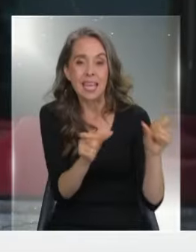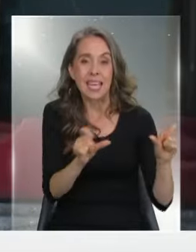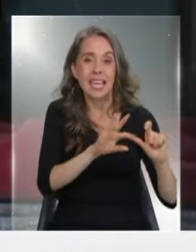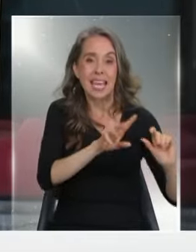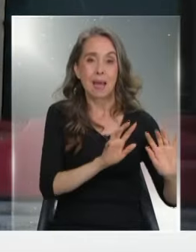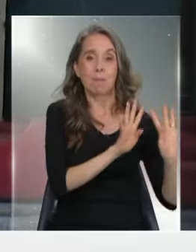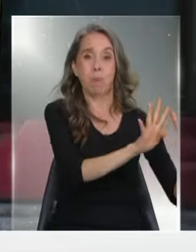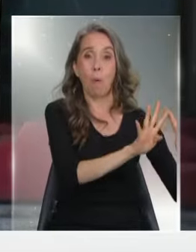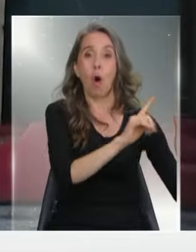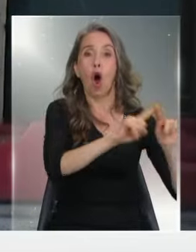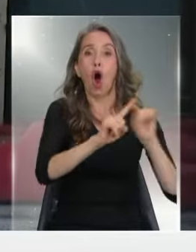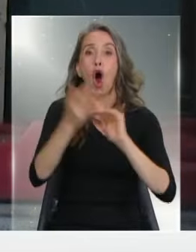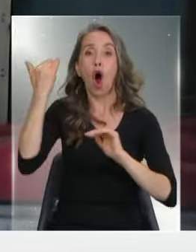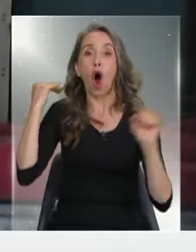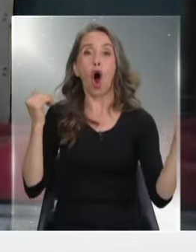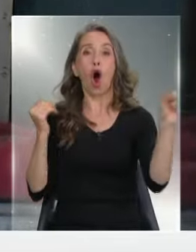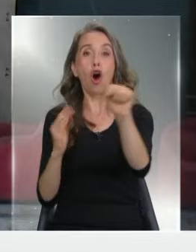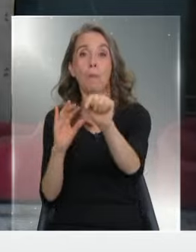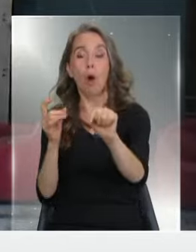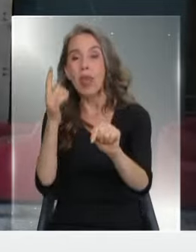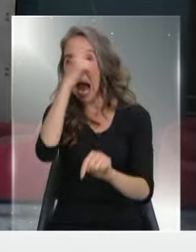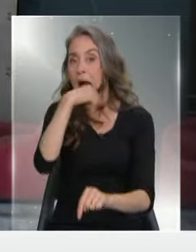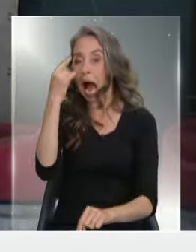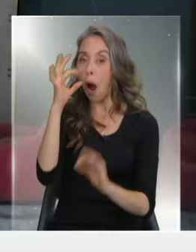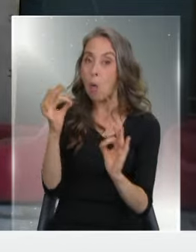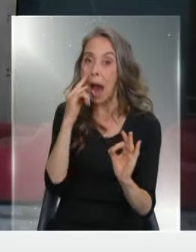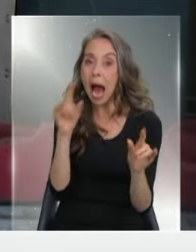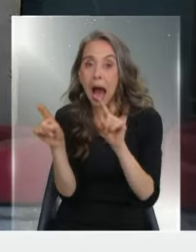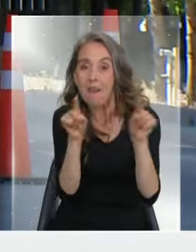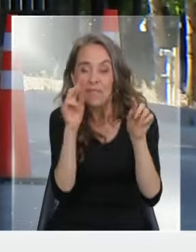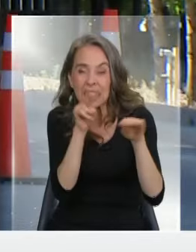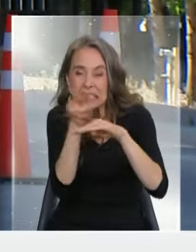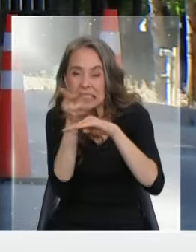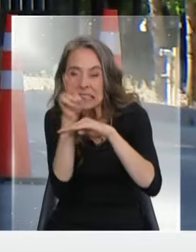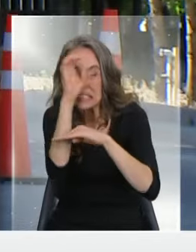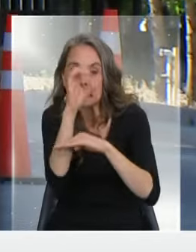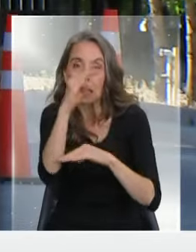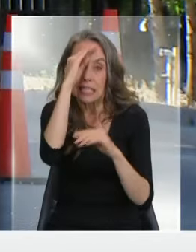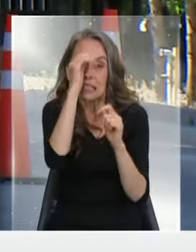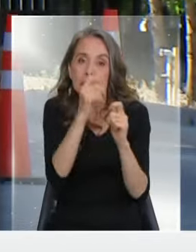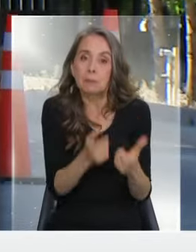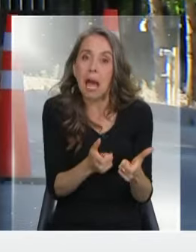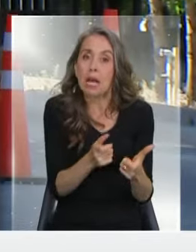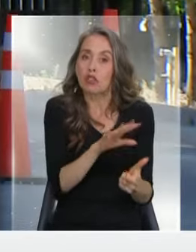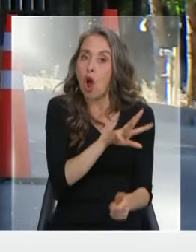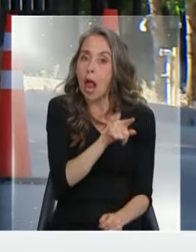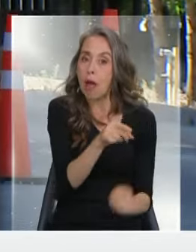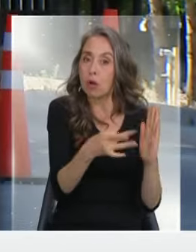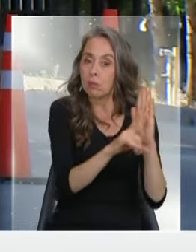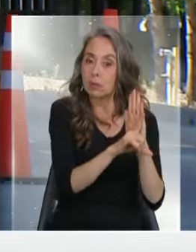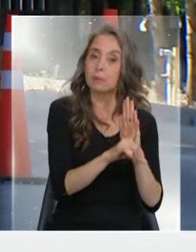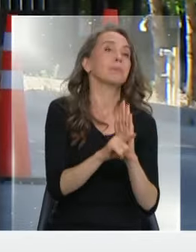bodegas participaron en este hecho, principalmente porque se trata de delitos que requieren expertise y un nivel de